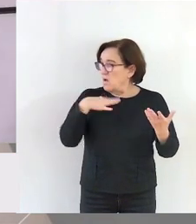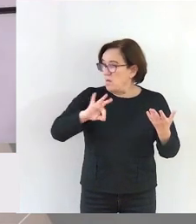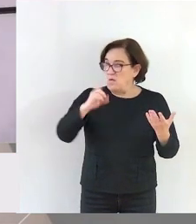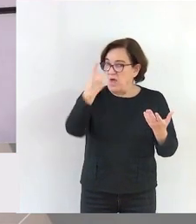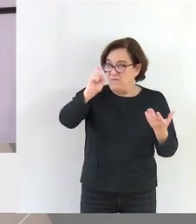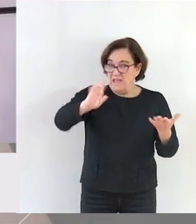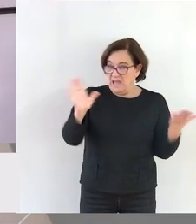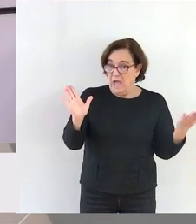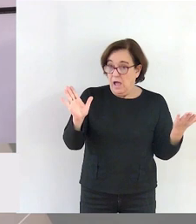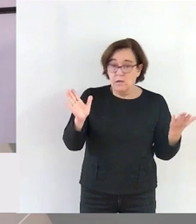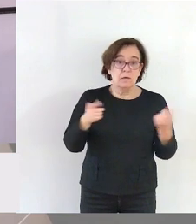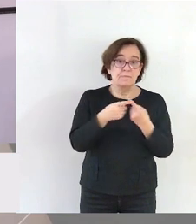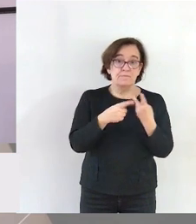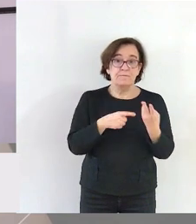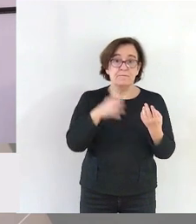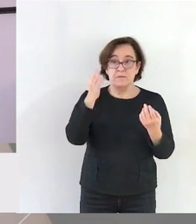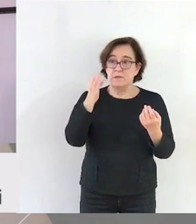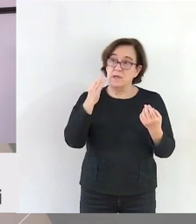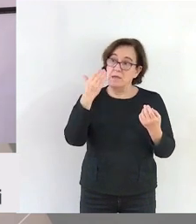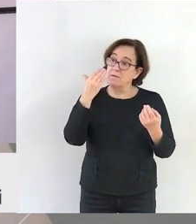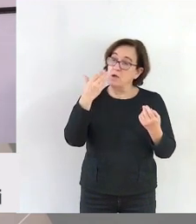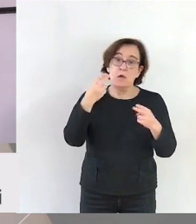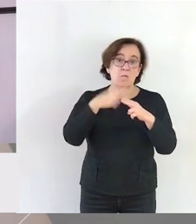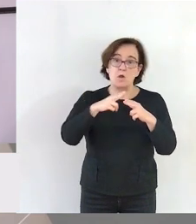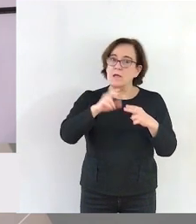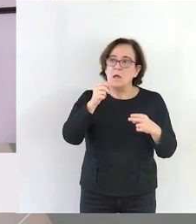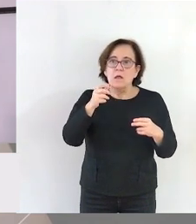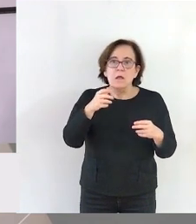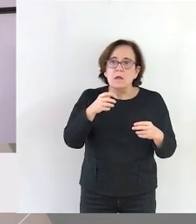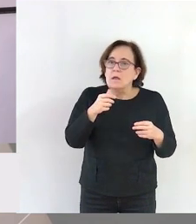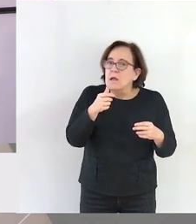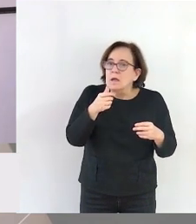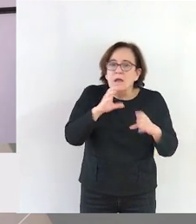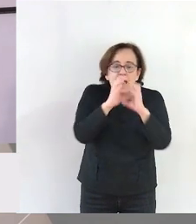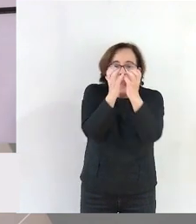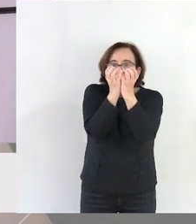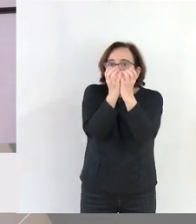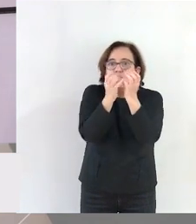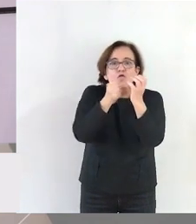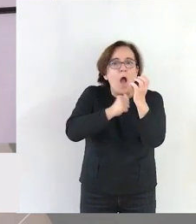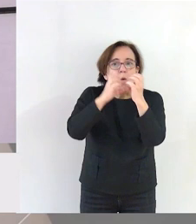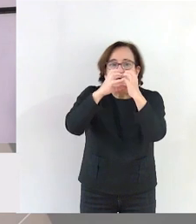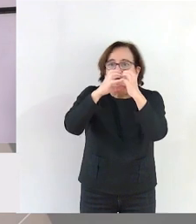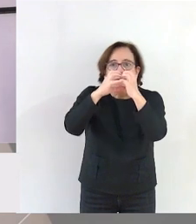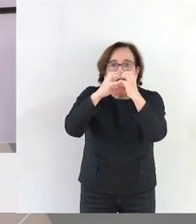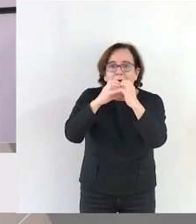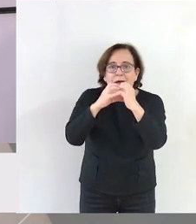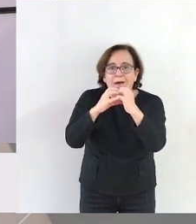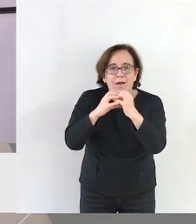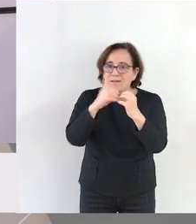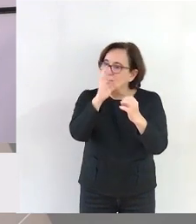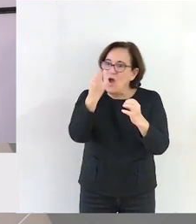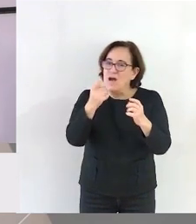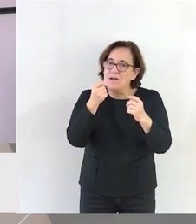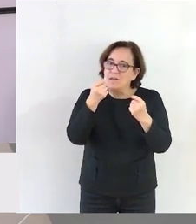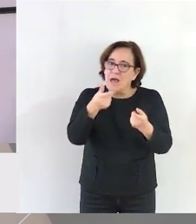ellas Pues esa es mala política y el mundo no aguanta para eso o sea el planeta no da para eso no así es que eh